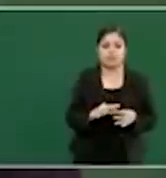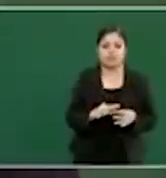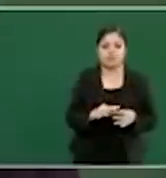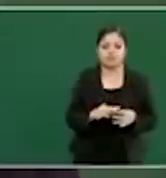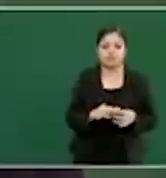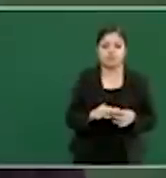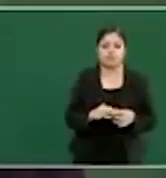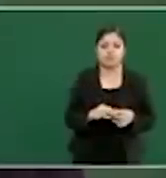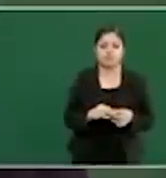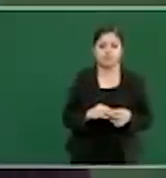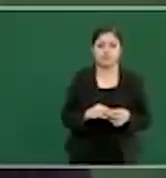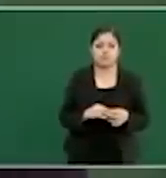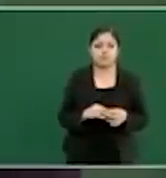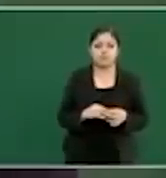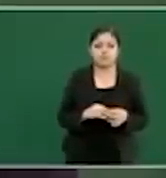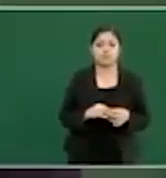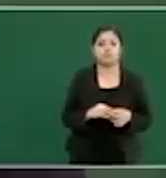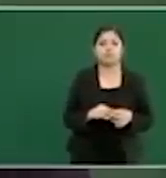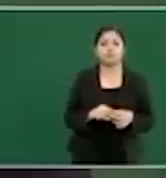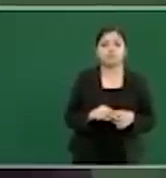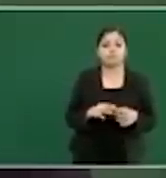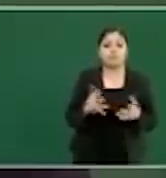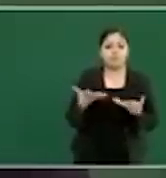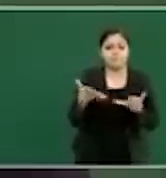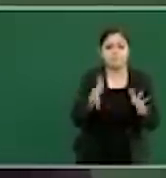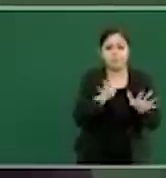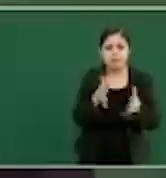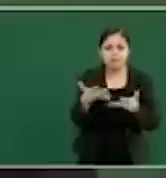se había presupuestado,